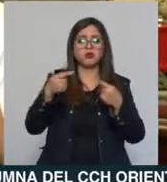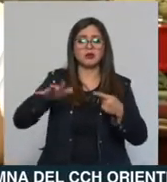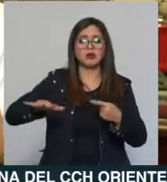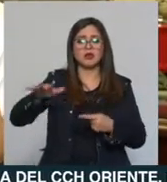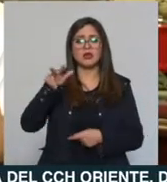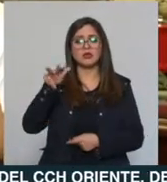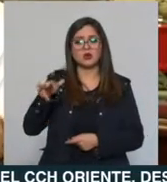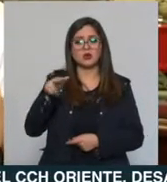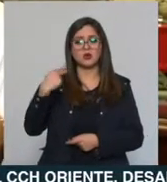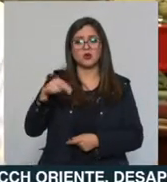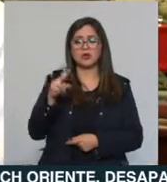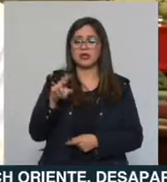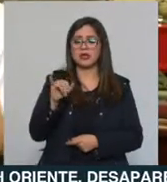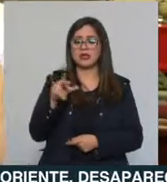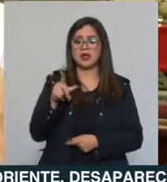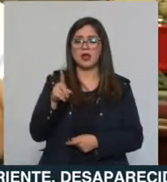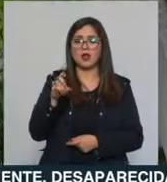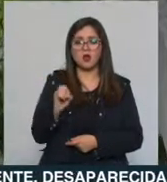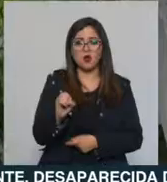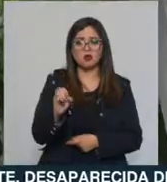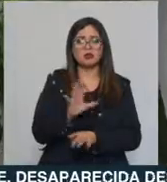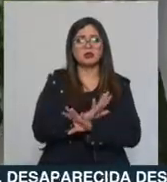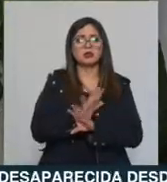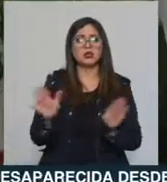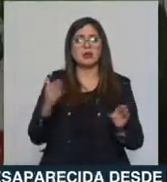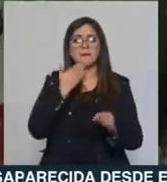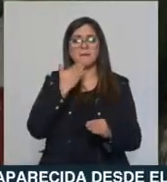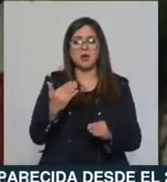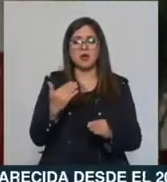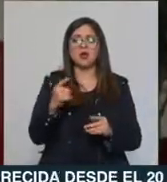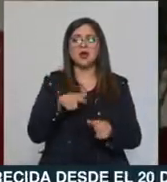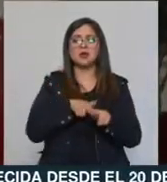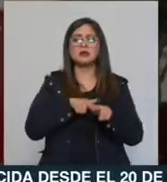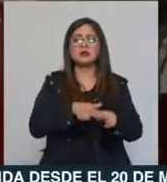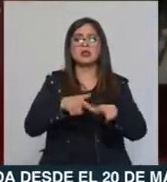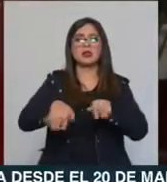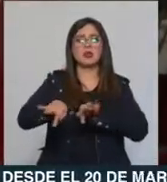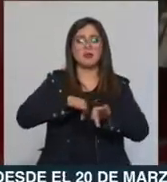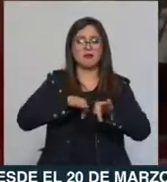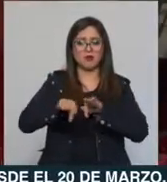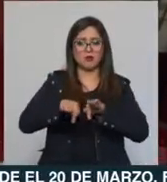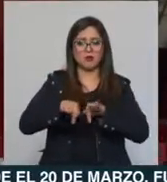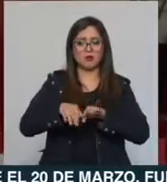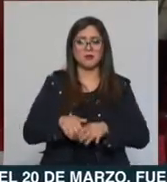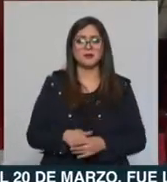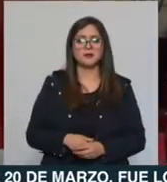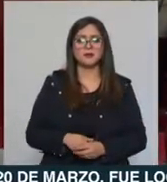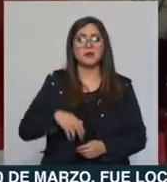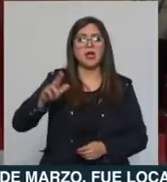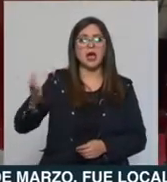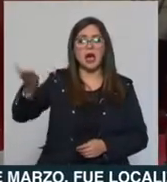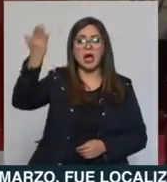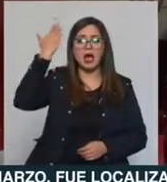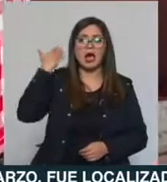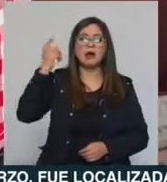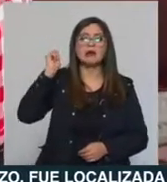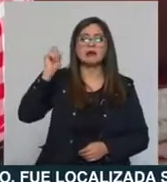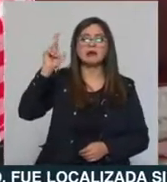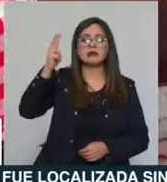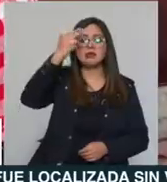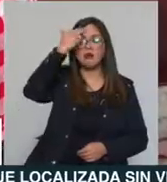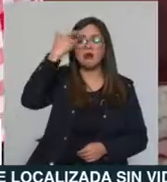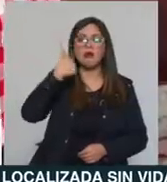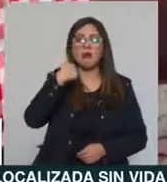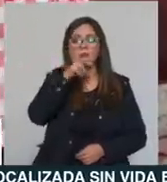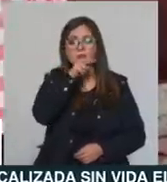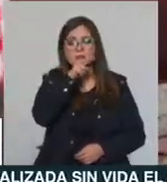18, Ricardo Hernández, se hayan normalizado los servicios. Recuerdan los días de incertidumbre. Bueno, con lo